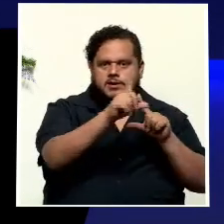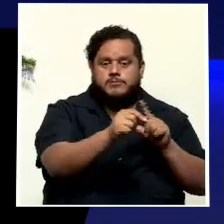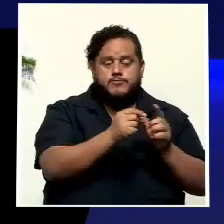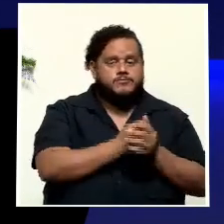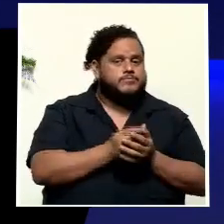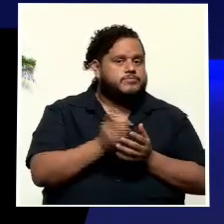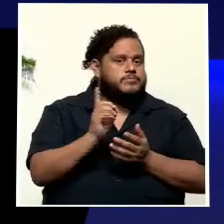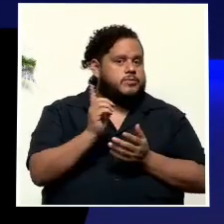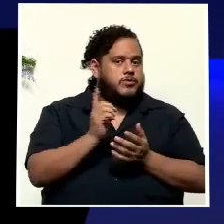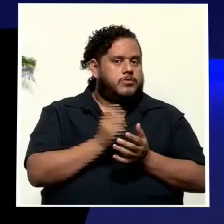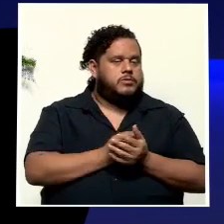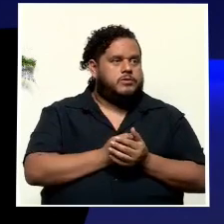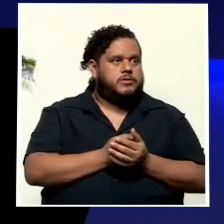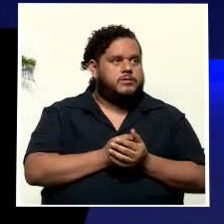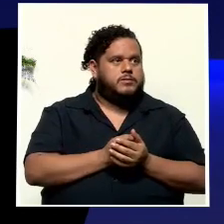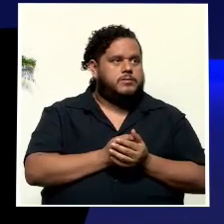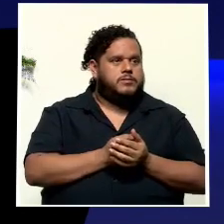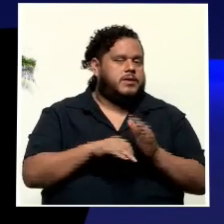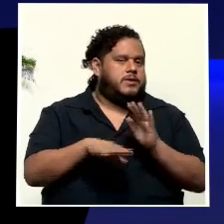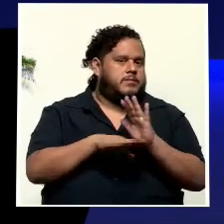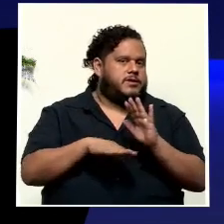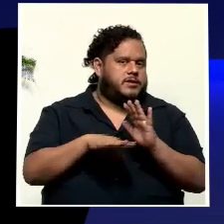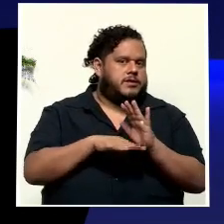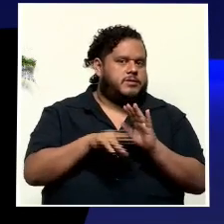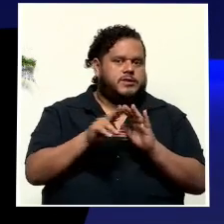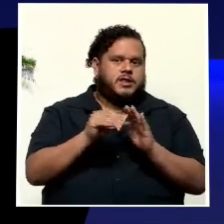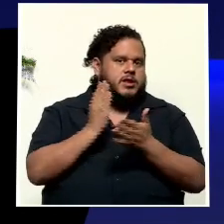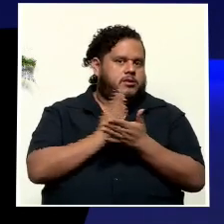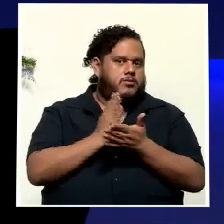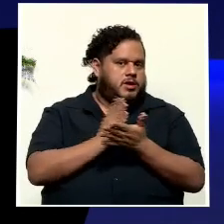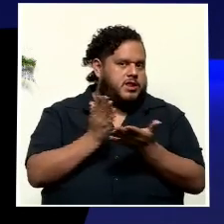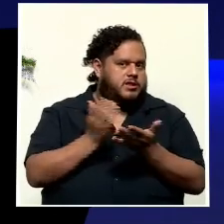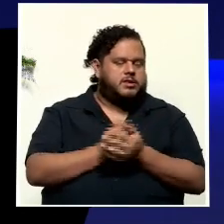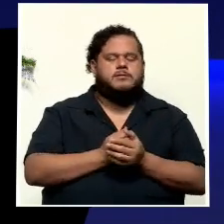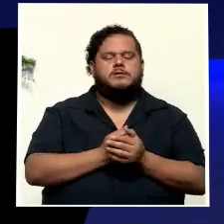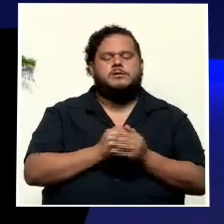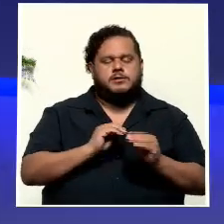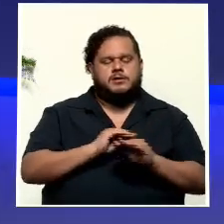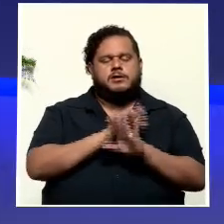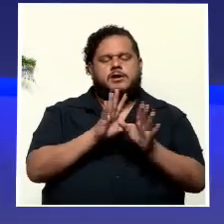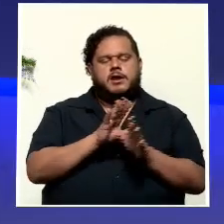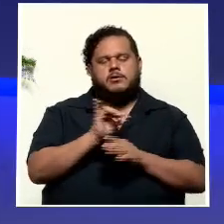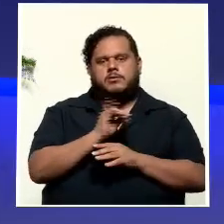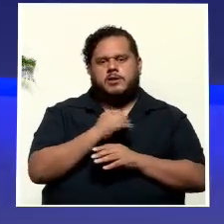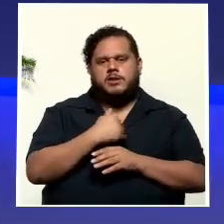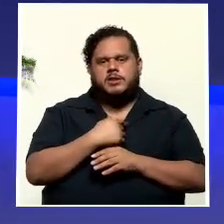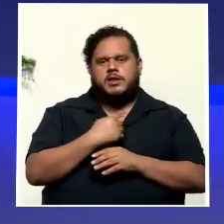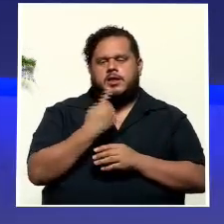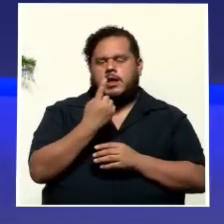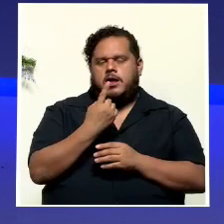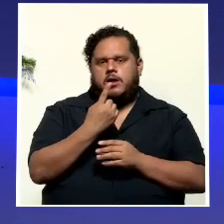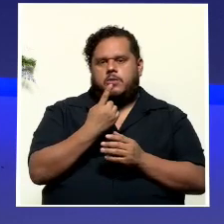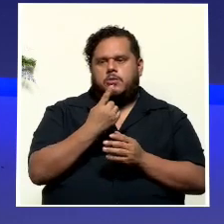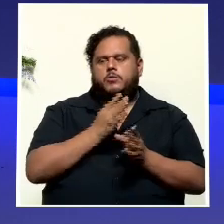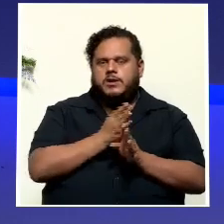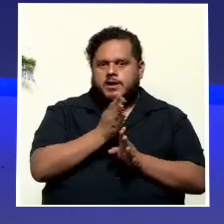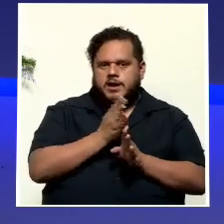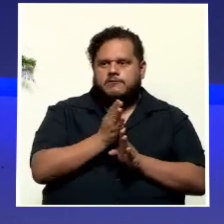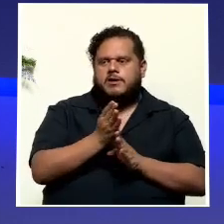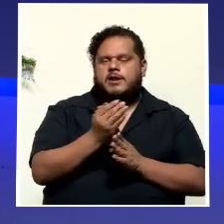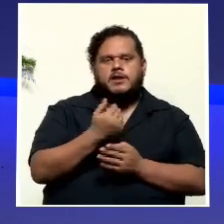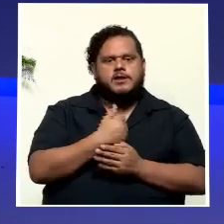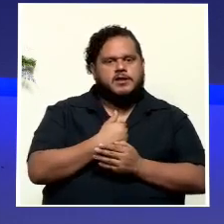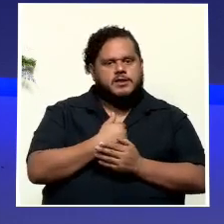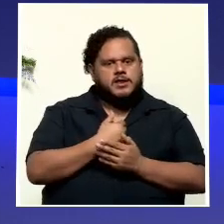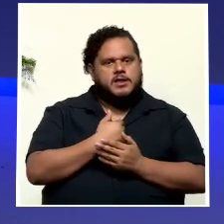en donde básicamente no moleste. Claro, y además que tenga un escalafón, que tenga una carrera, que usted pueda